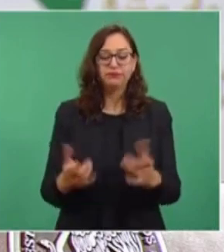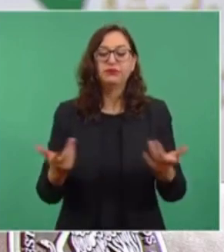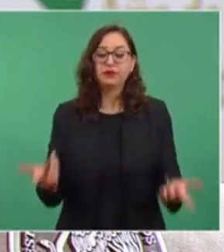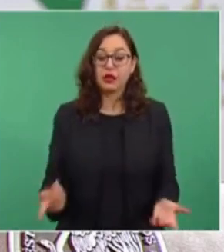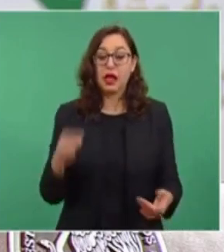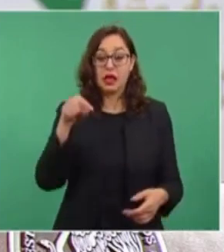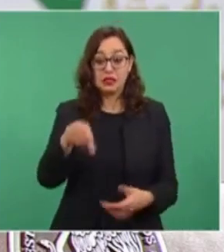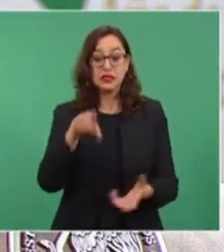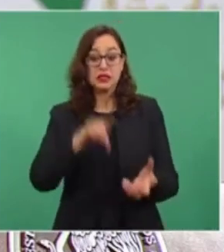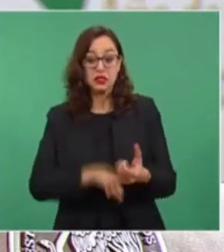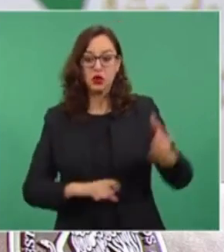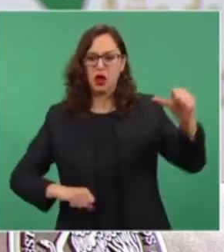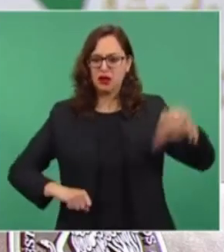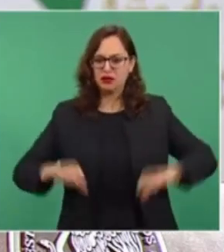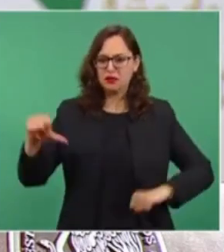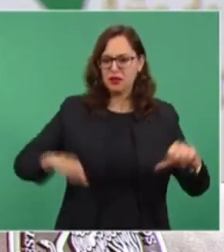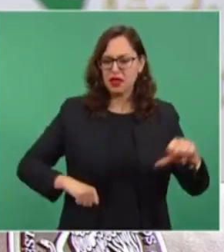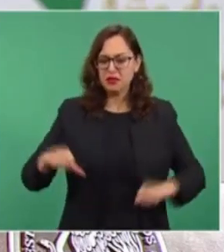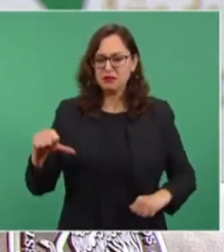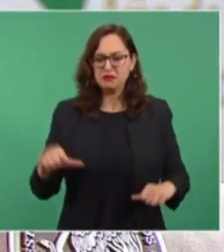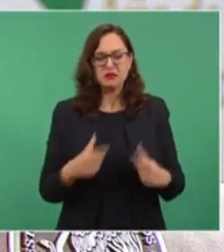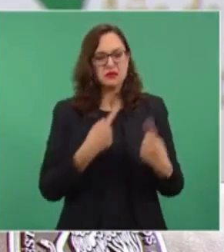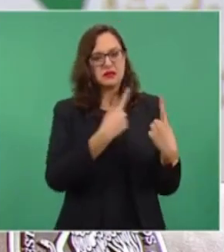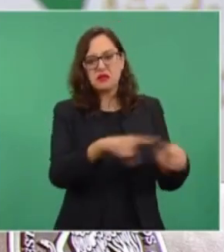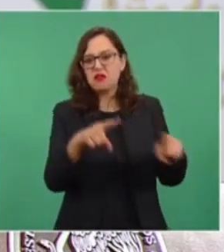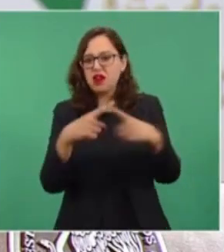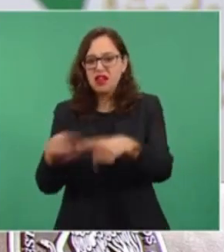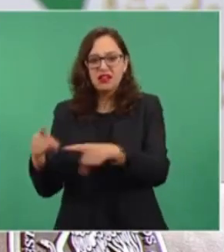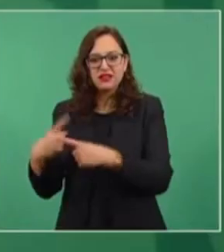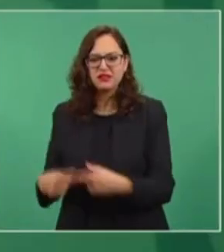no indispensables. Los ciudadanos salen a